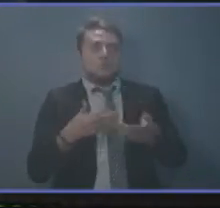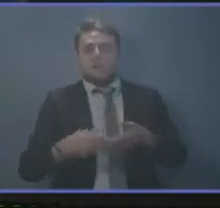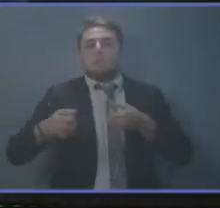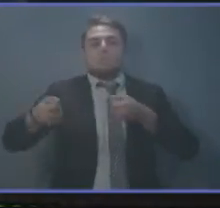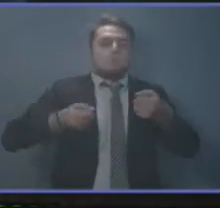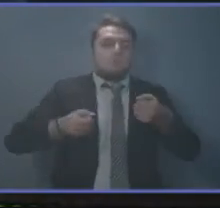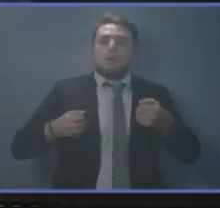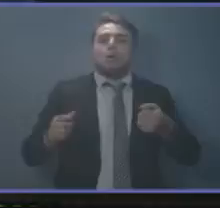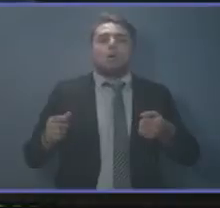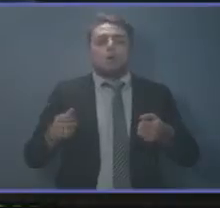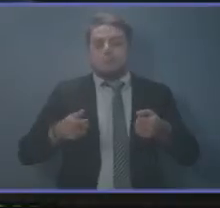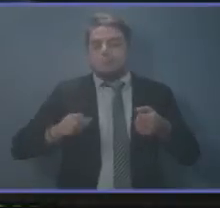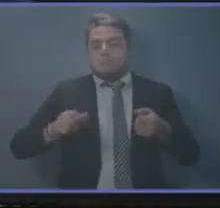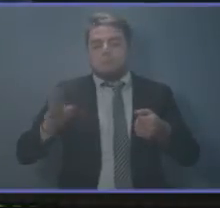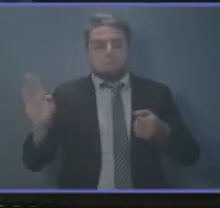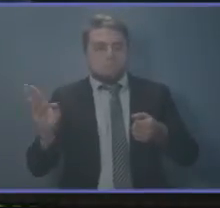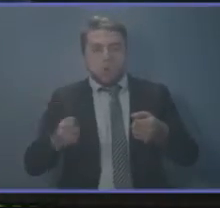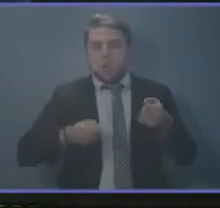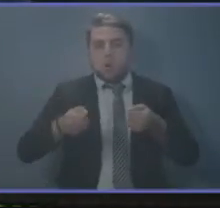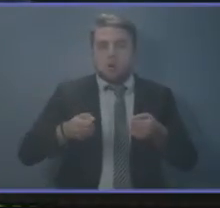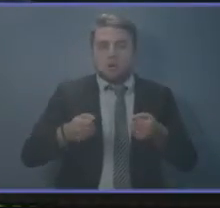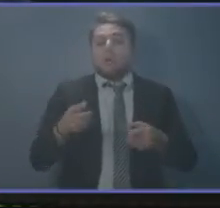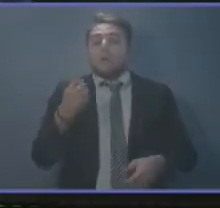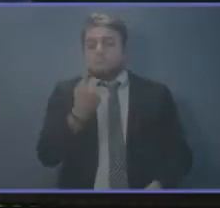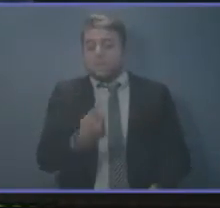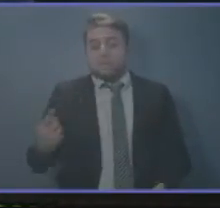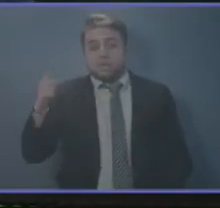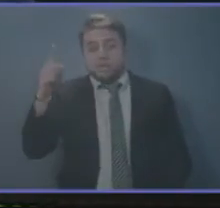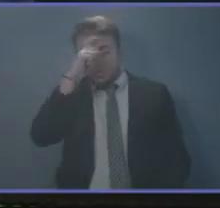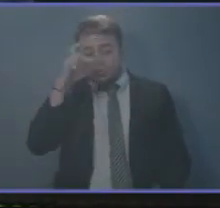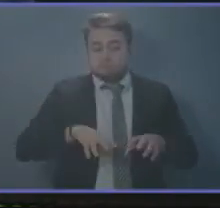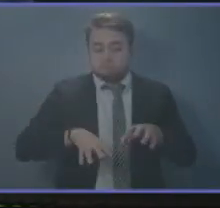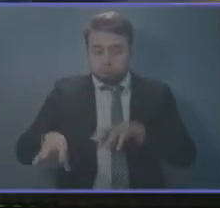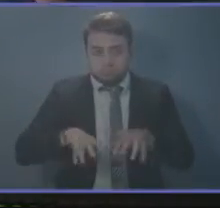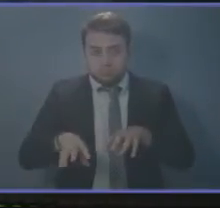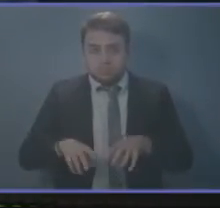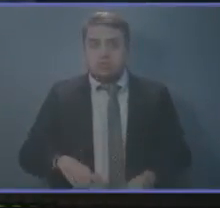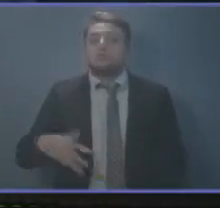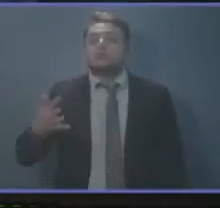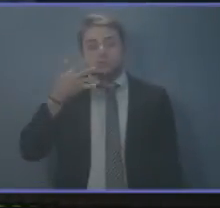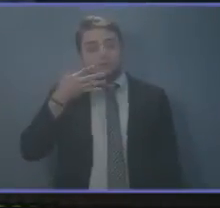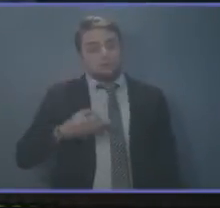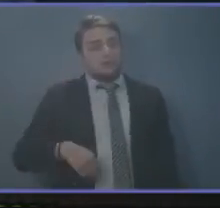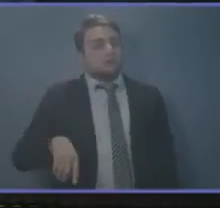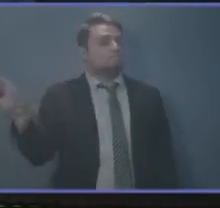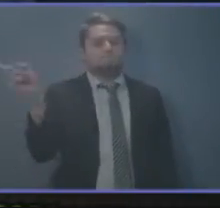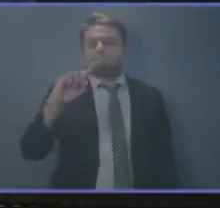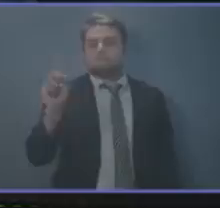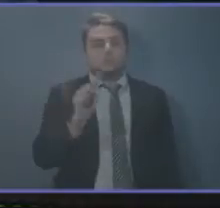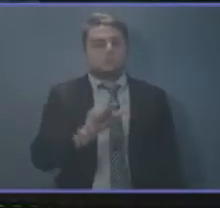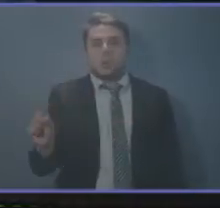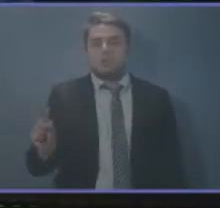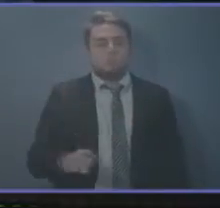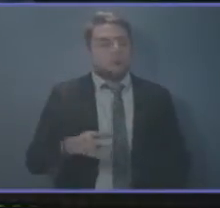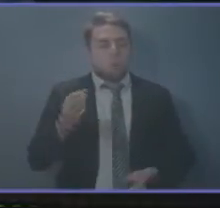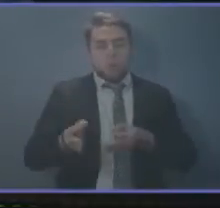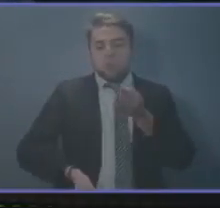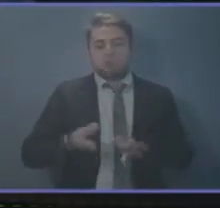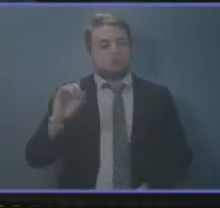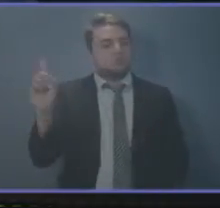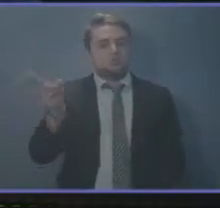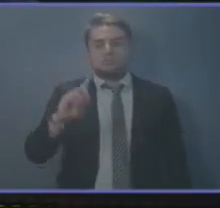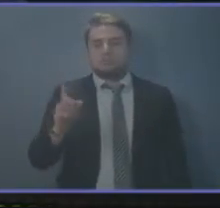mecánicos, cobradores, empleados administrativos, realmente eso no tiene nombre y eso no es